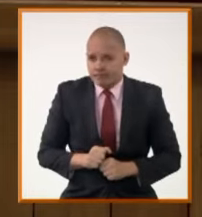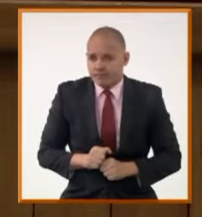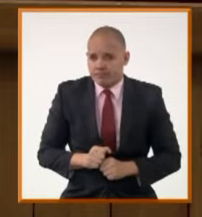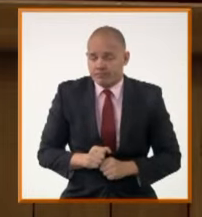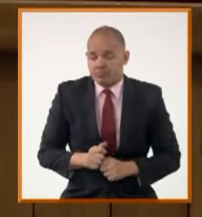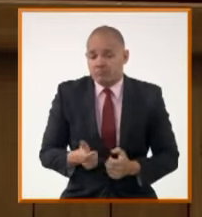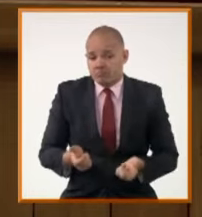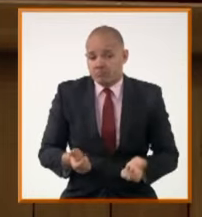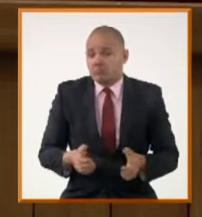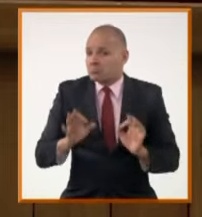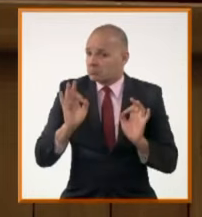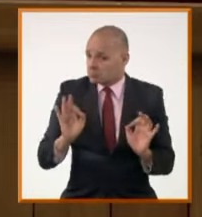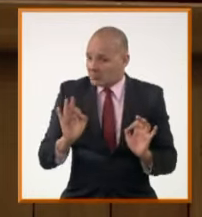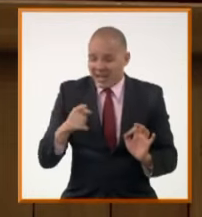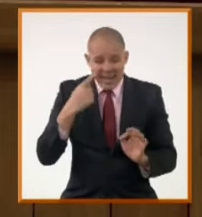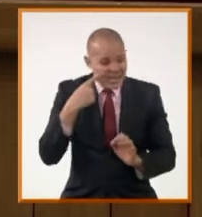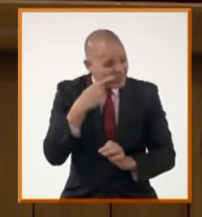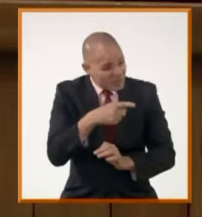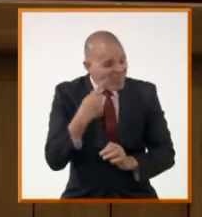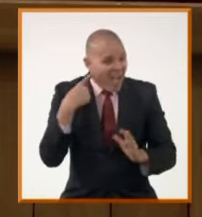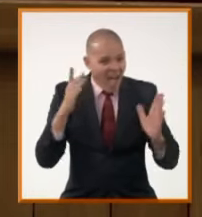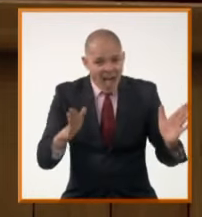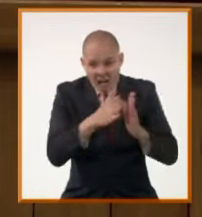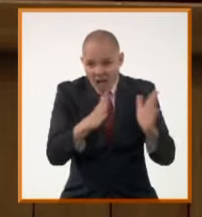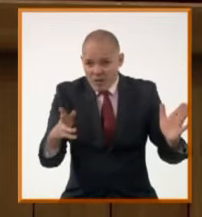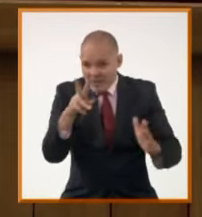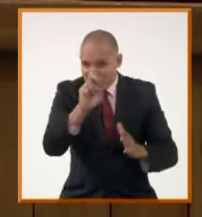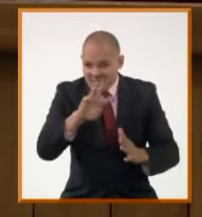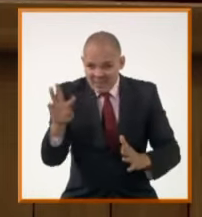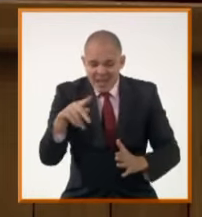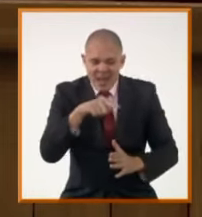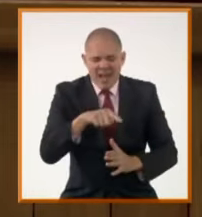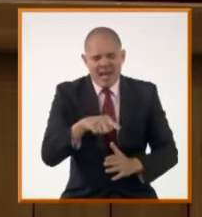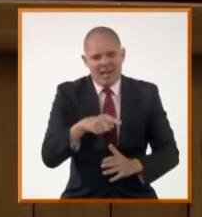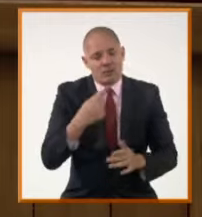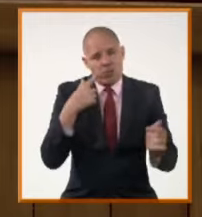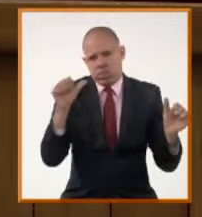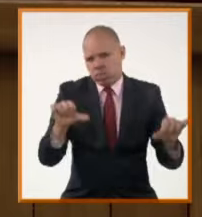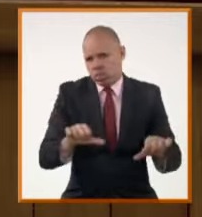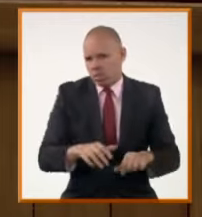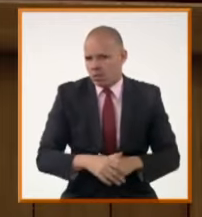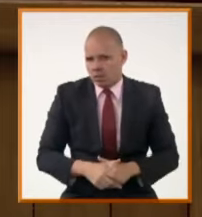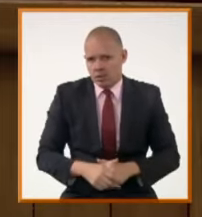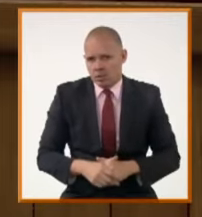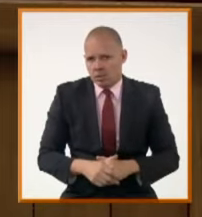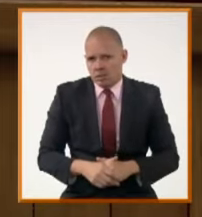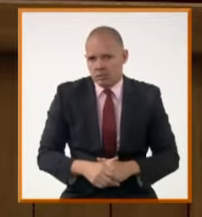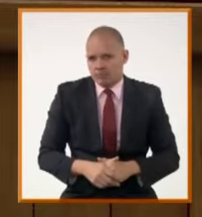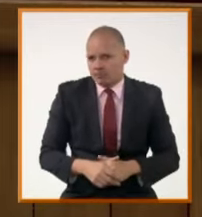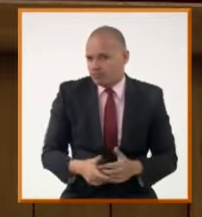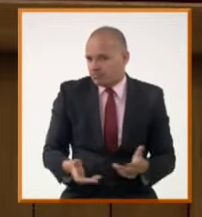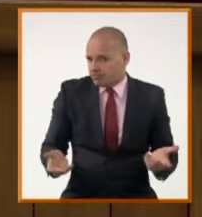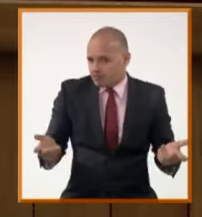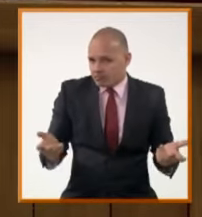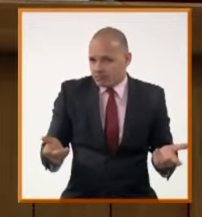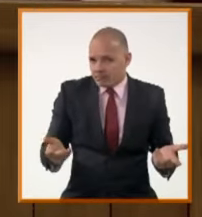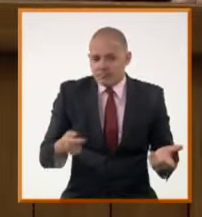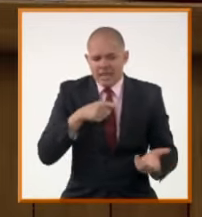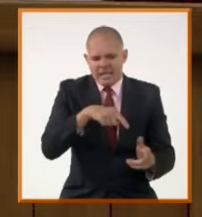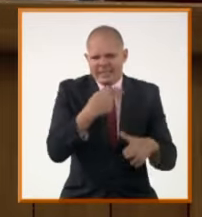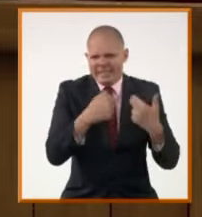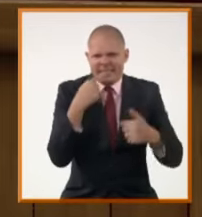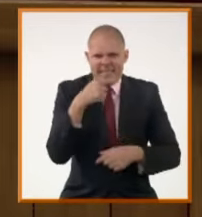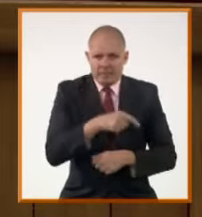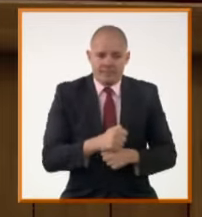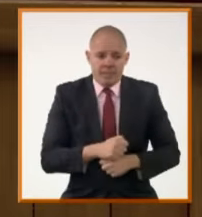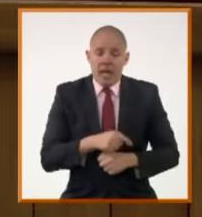Eso ha funcionado muy mal y de hecho incluso ha incursionado primero por contratos directos con el